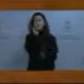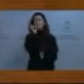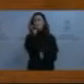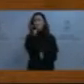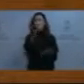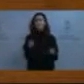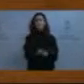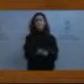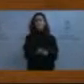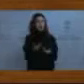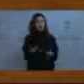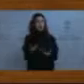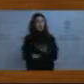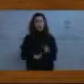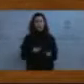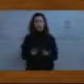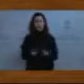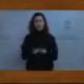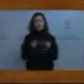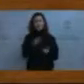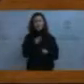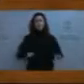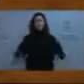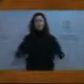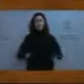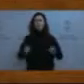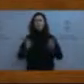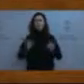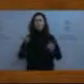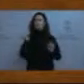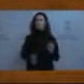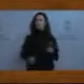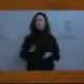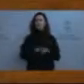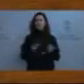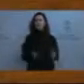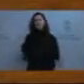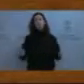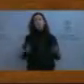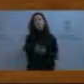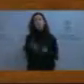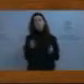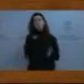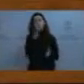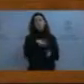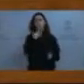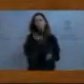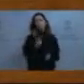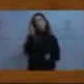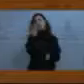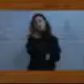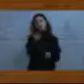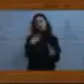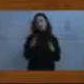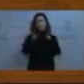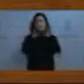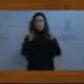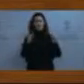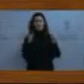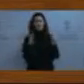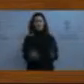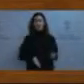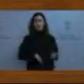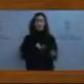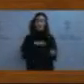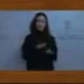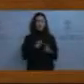llegó a realizar, deportistas de alto rendimiento tenían la figura del tutor para ayudar a compatibilizar una cosa con otra. En la universidad, vamos por edades,